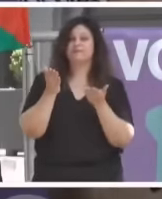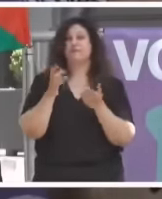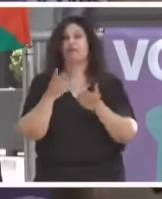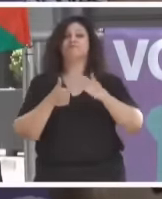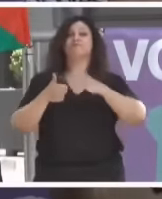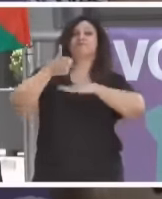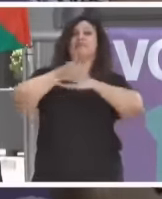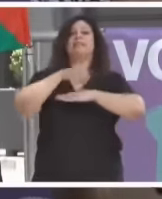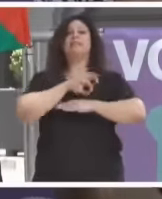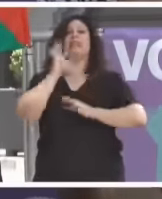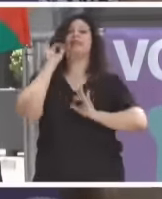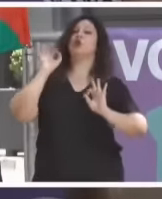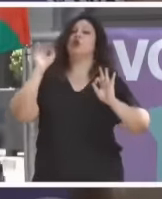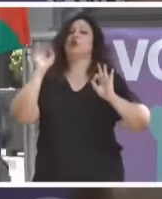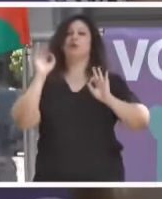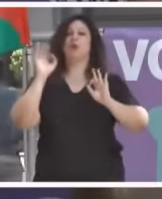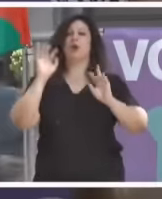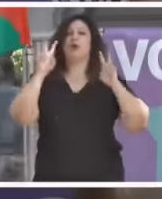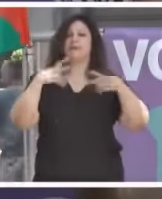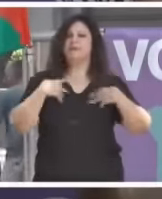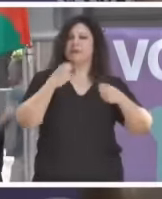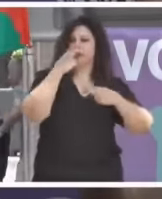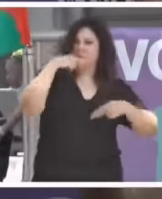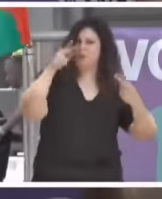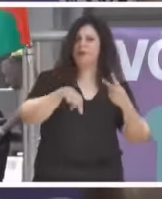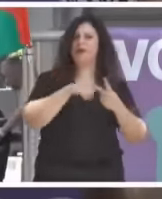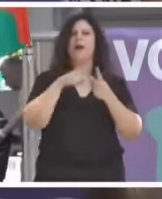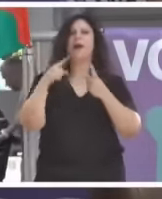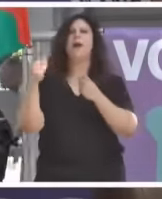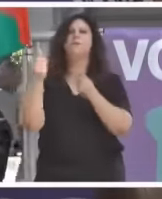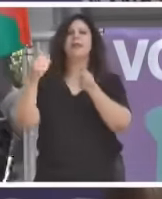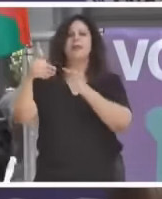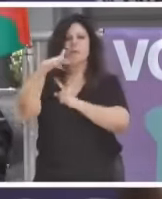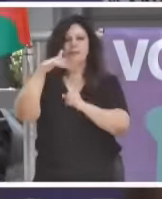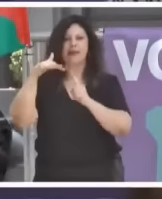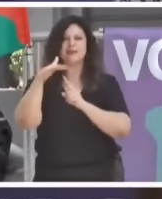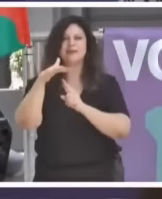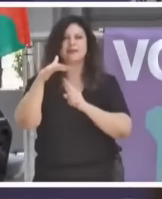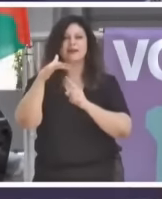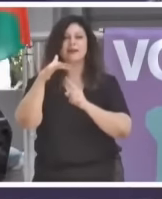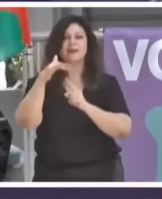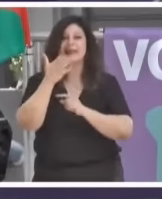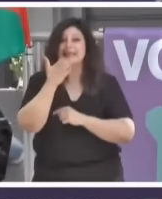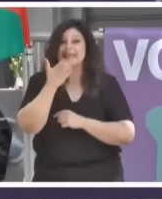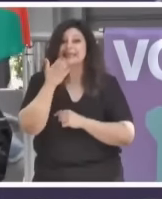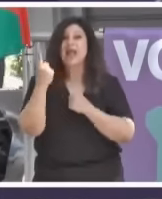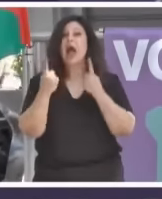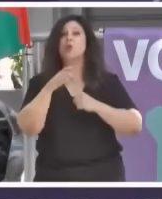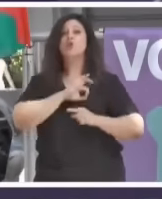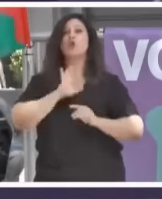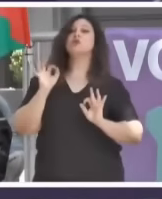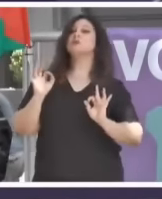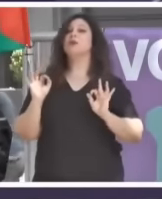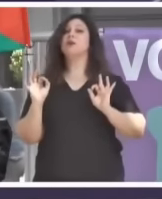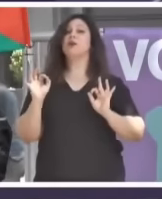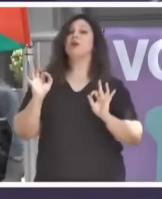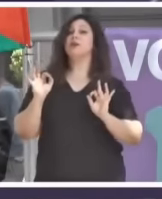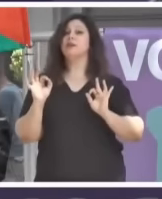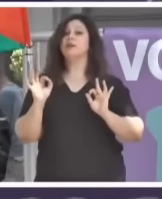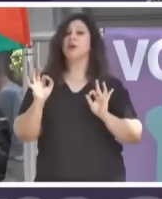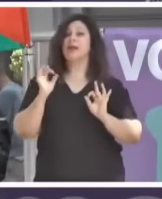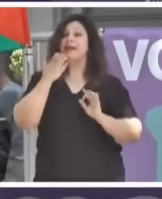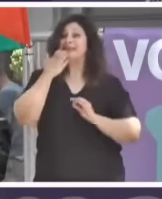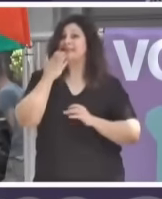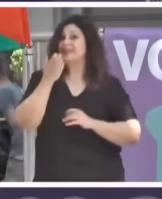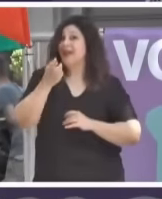señoritos, con la sanidad pública, con el medio ambiente. Si esa gente, si algunos señoritos, si por eso fueran, por ellos